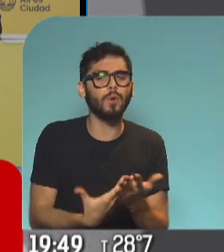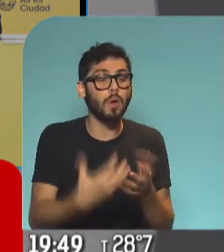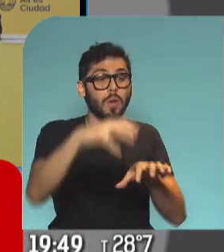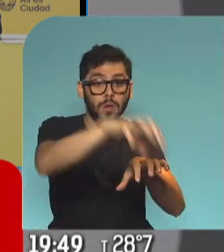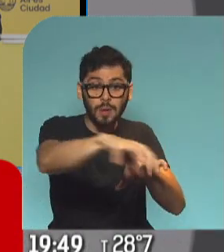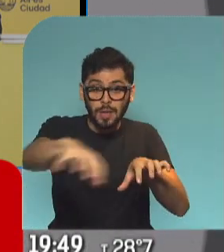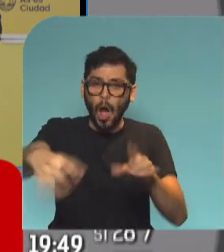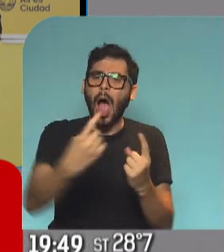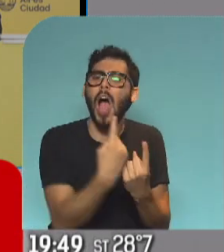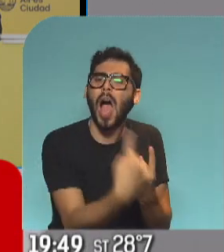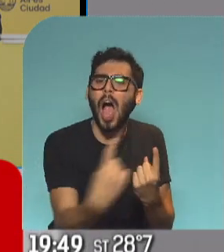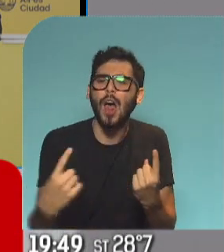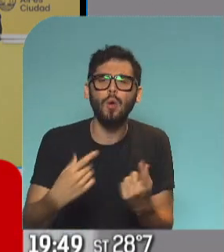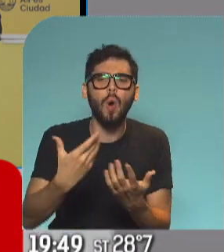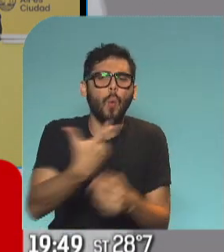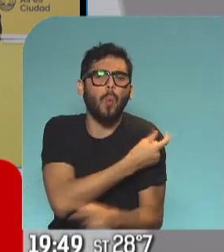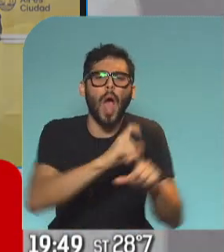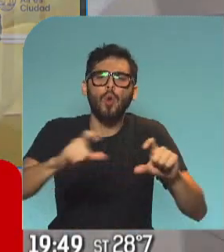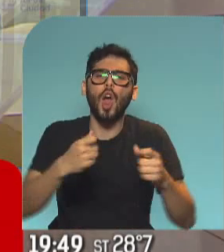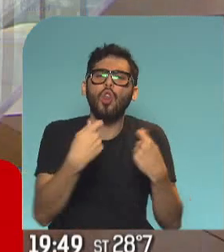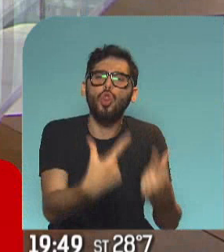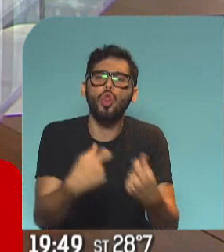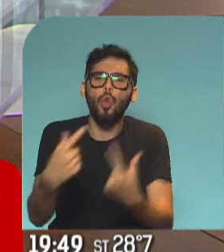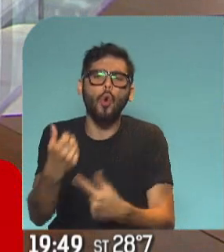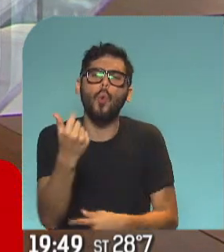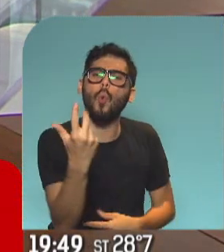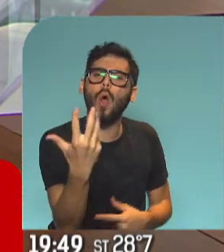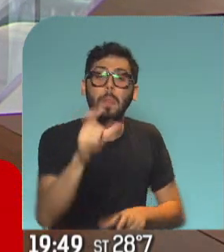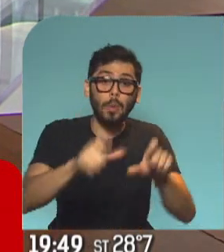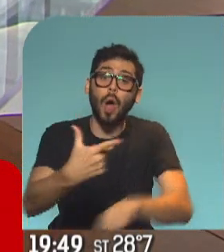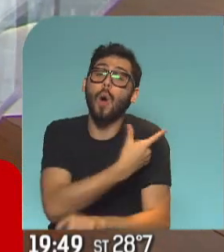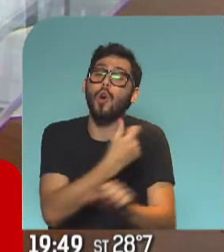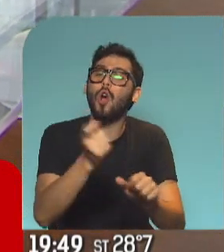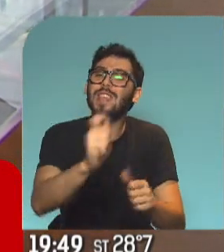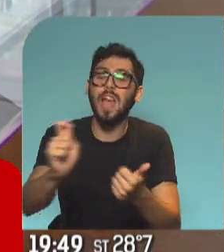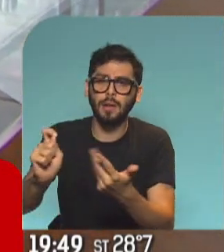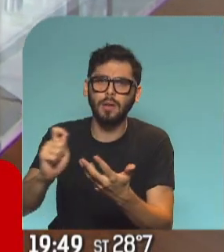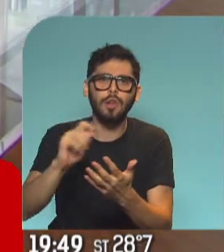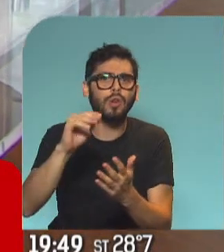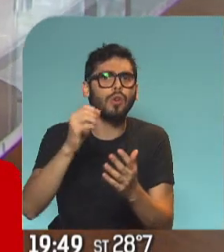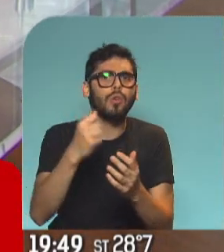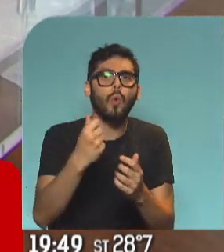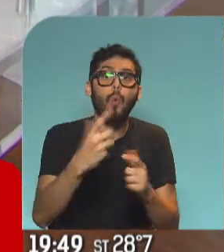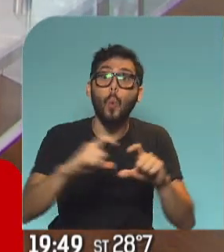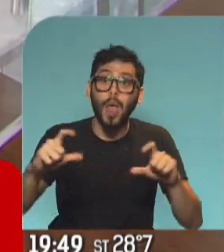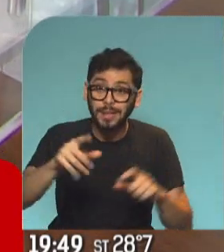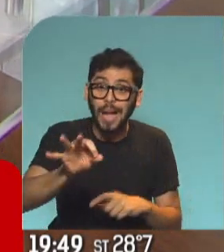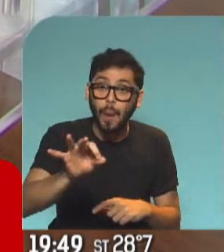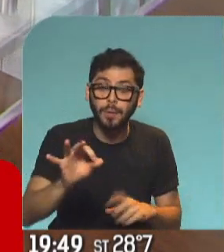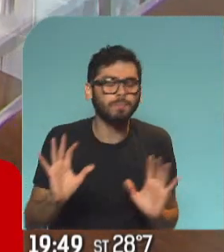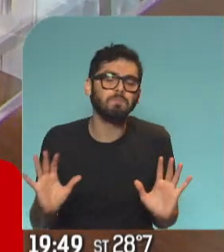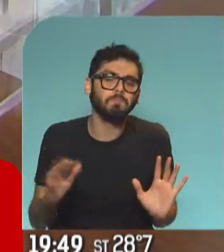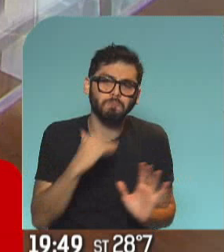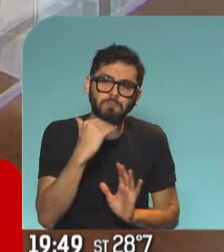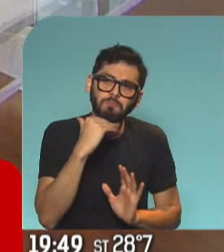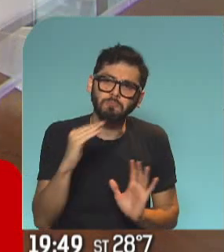estas privadas y quiénes fueron los vacunados y las vacunadas. ¿Tienen idea de cantidades? No, la verdad que desconocemos. Tengo entendido,